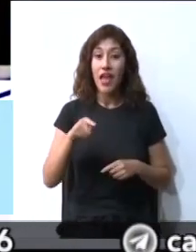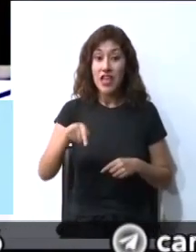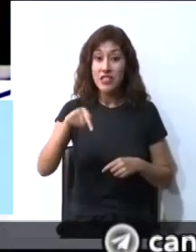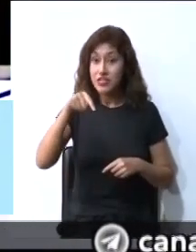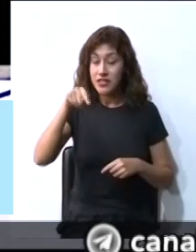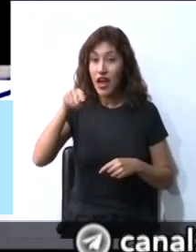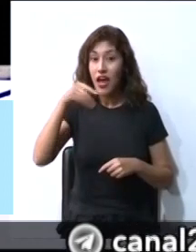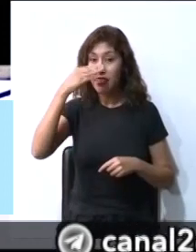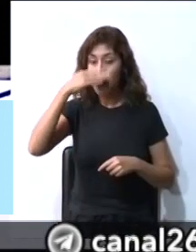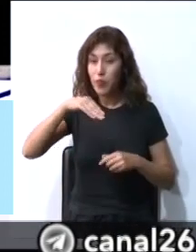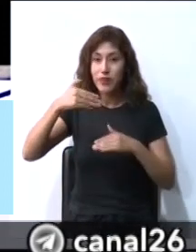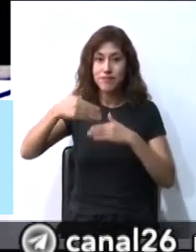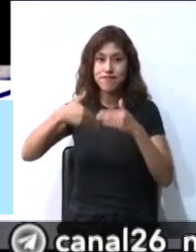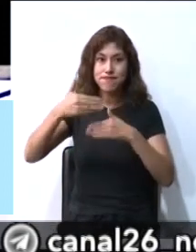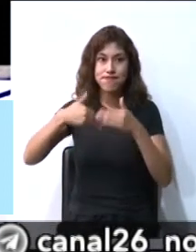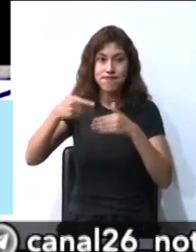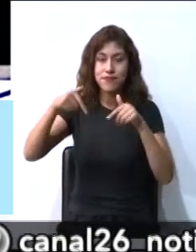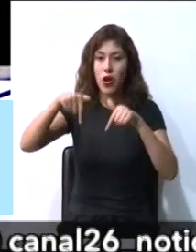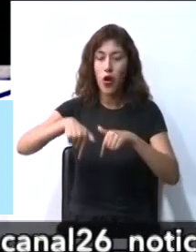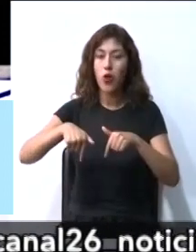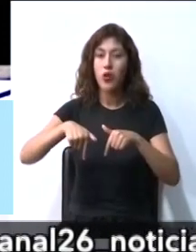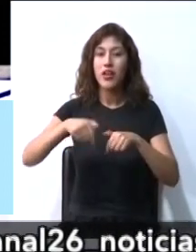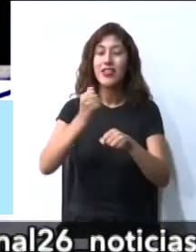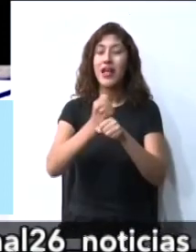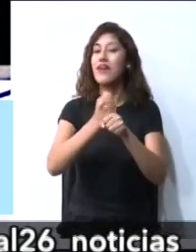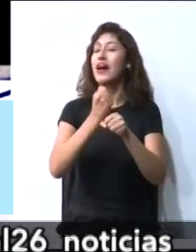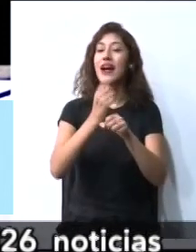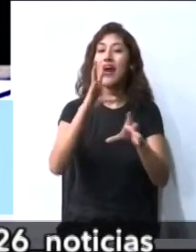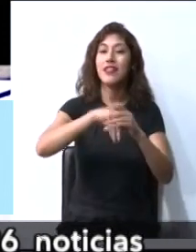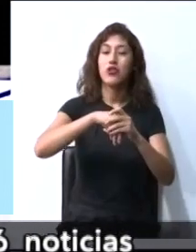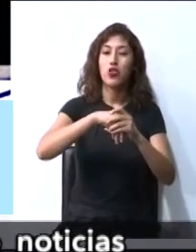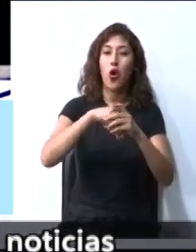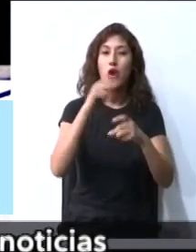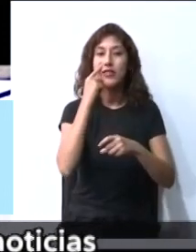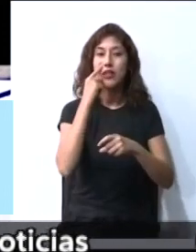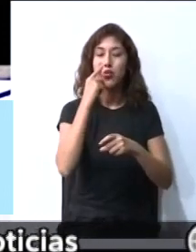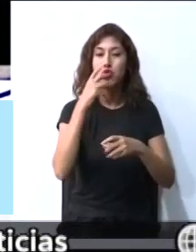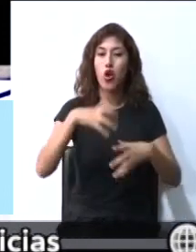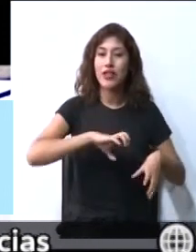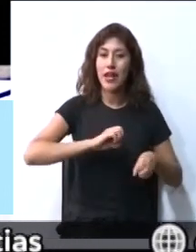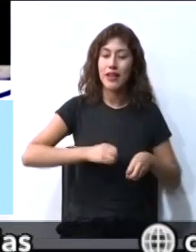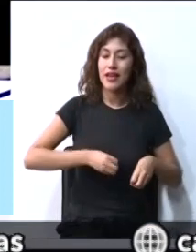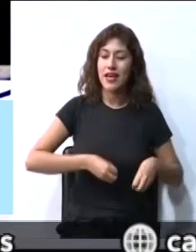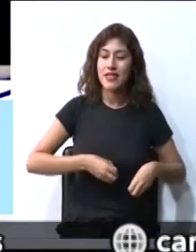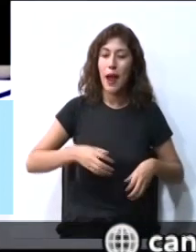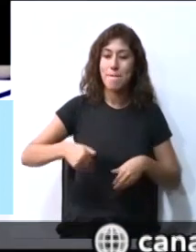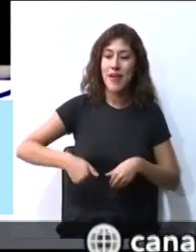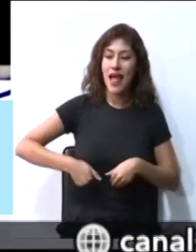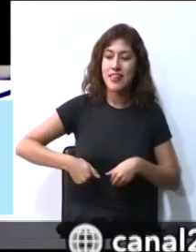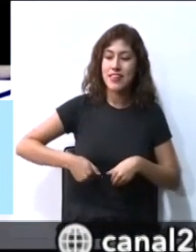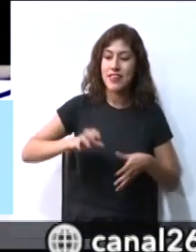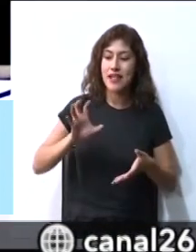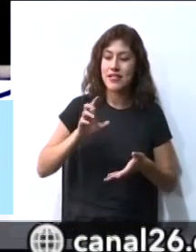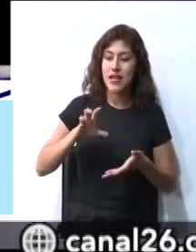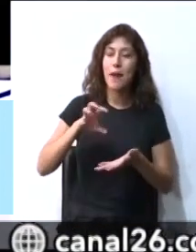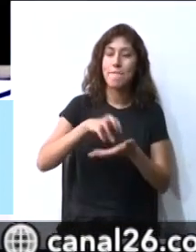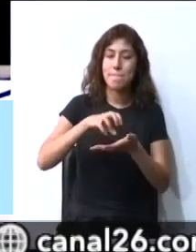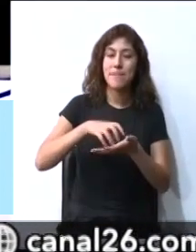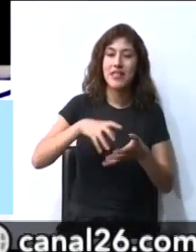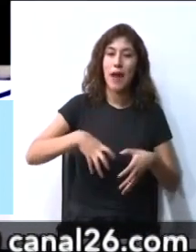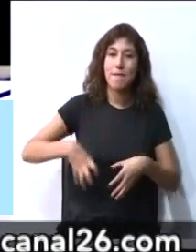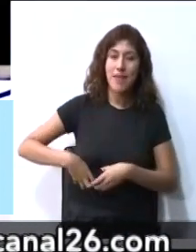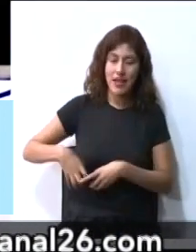de lleno y hoy trabaja en el Instituto de Trasplantes para concientizar sobre la importancia de la donación de órganos. Con su esfuerzo